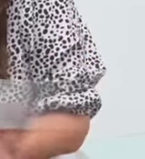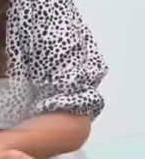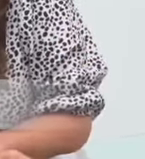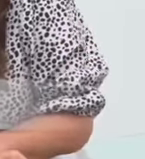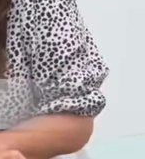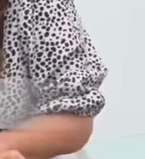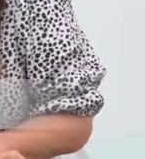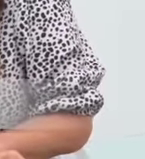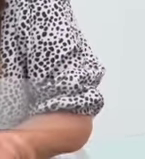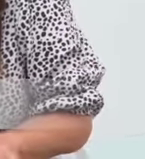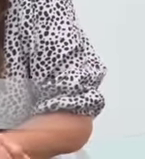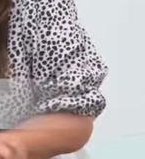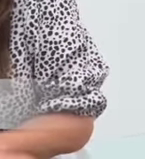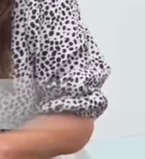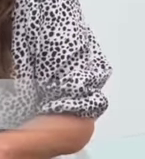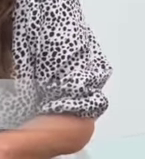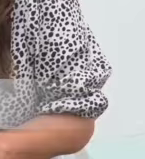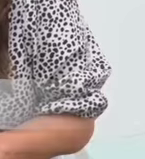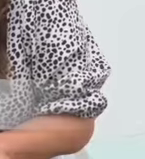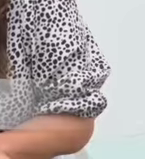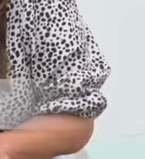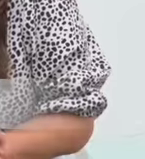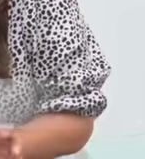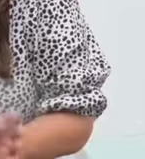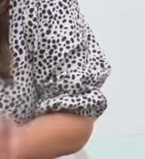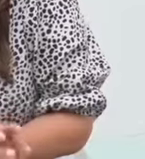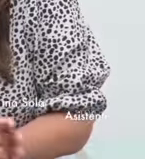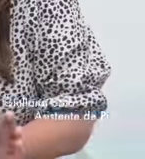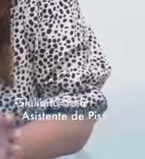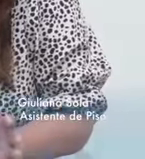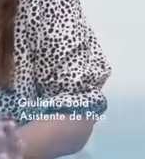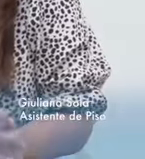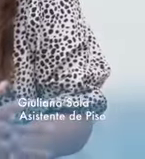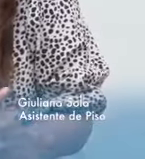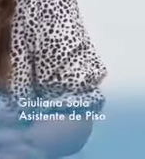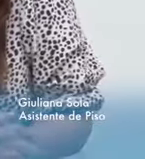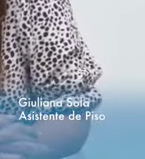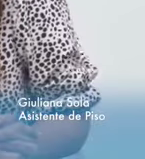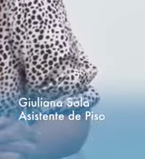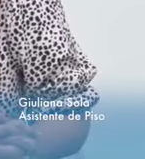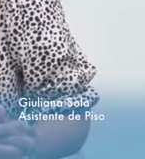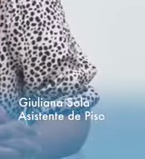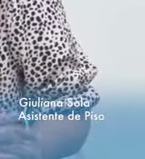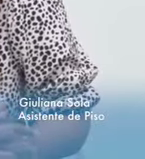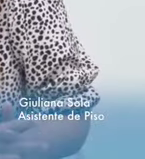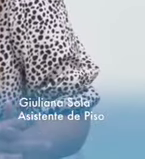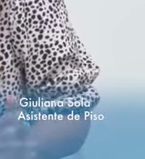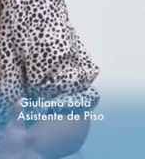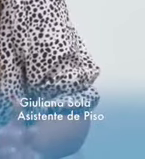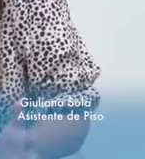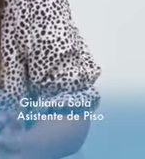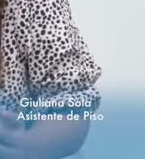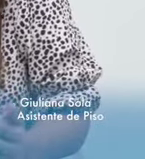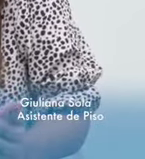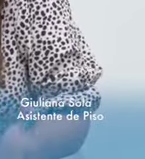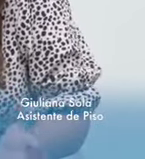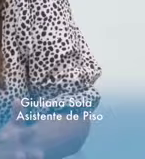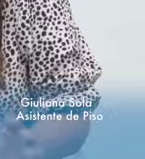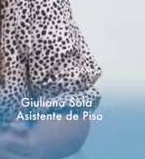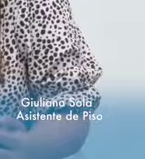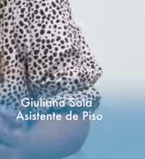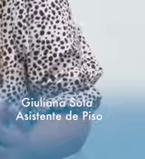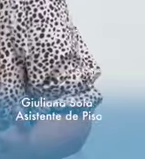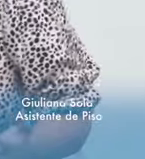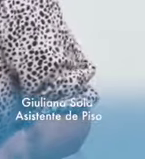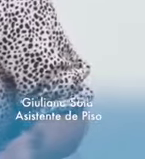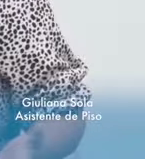sirve. Así que vamos a tratar de conseguir esos sueños, esos anhelos y vamos a trabajar por un mundo mejor, por una ciudad